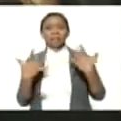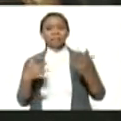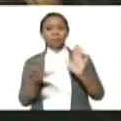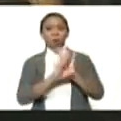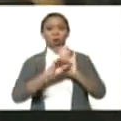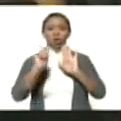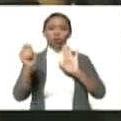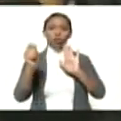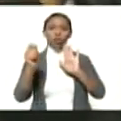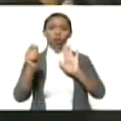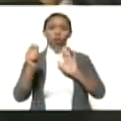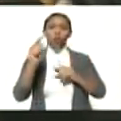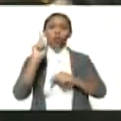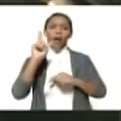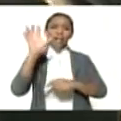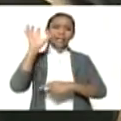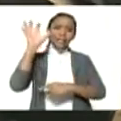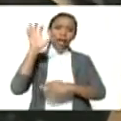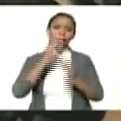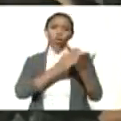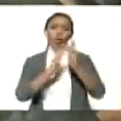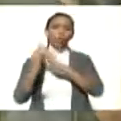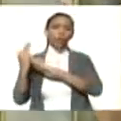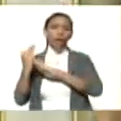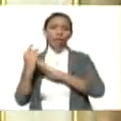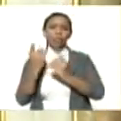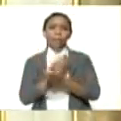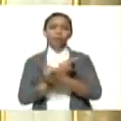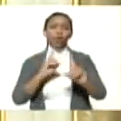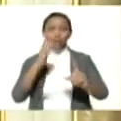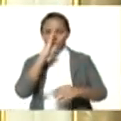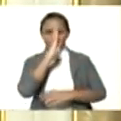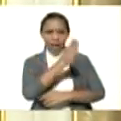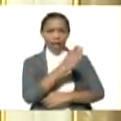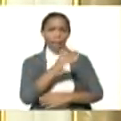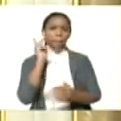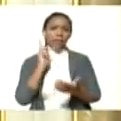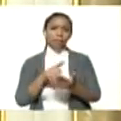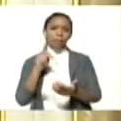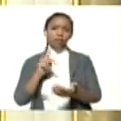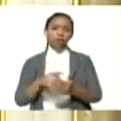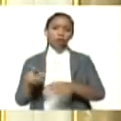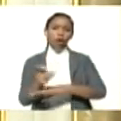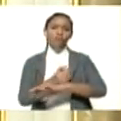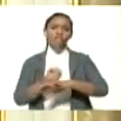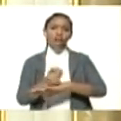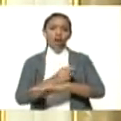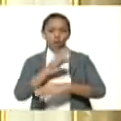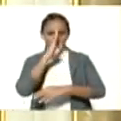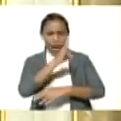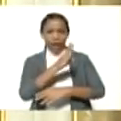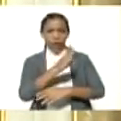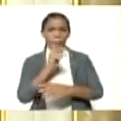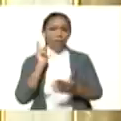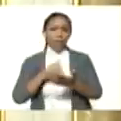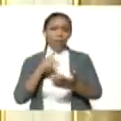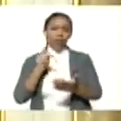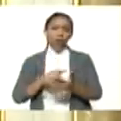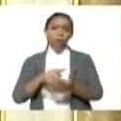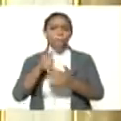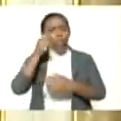constitución, un Estado comunal de democracia directa y participativa, de gobierno directo participativo del